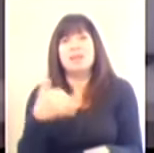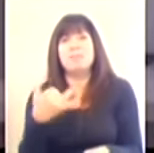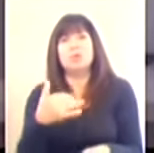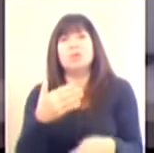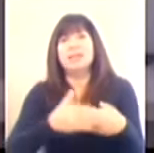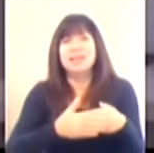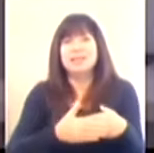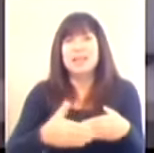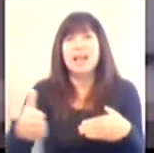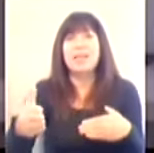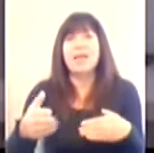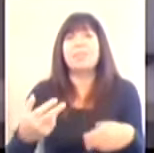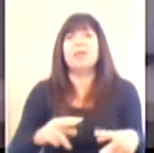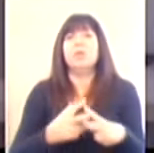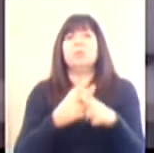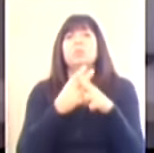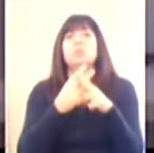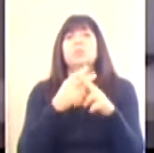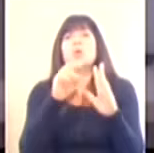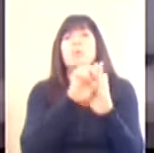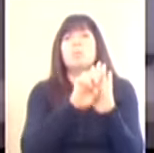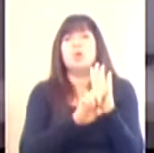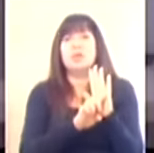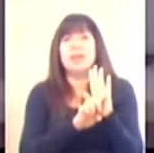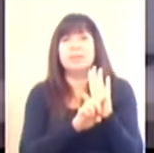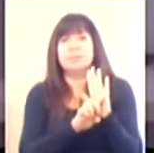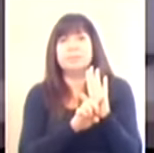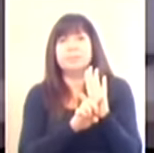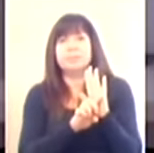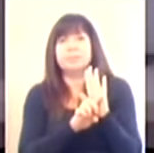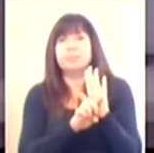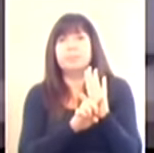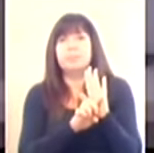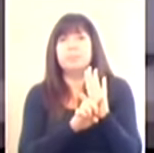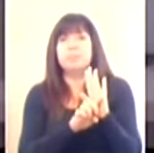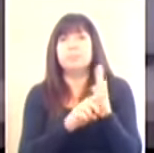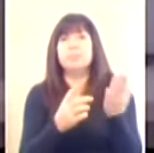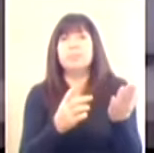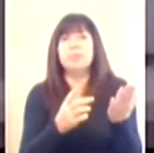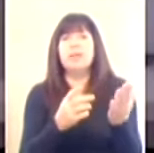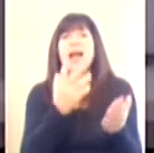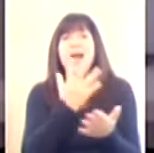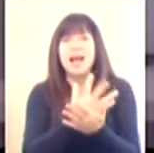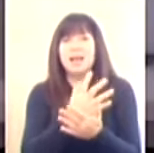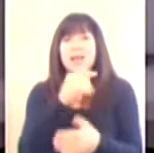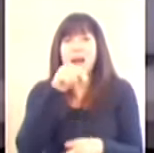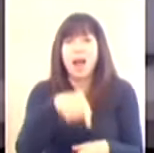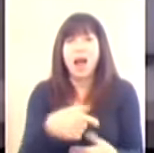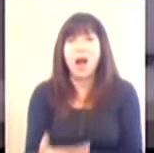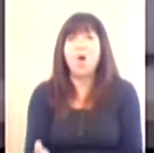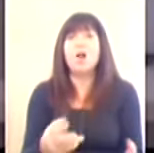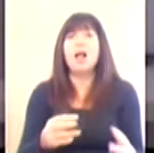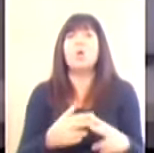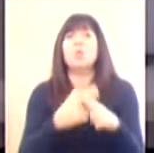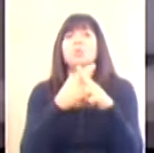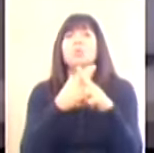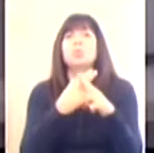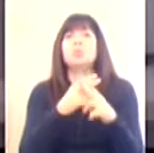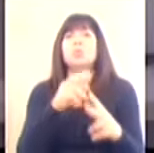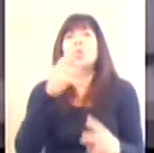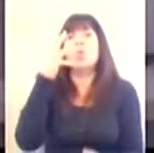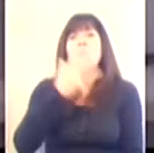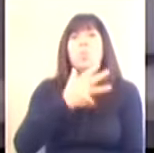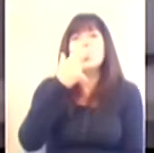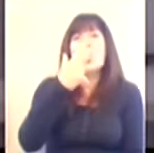adelante la construcción de proyectos renovables, yo ahí no mencionaba el número, pero hay en este momento en construcción cerca de 9 mil millones